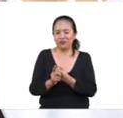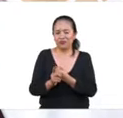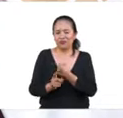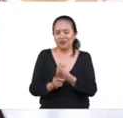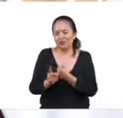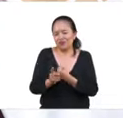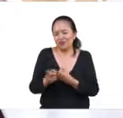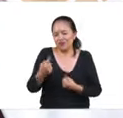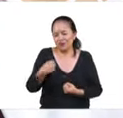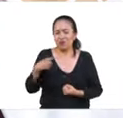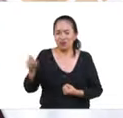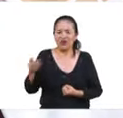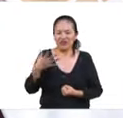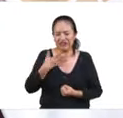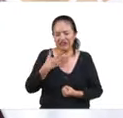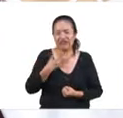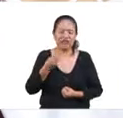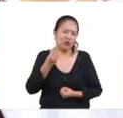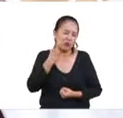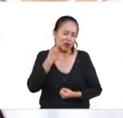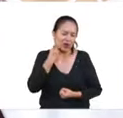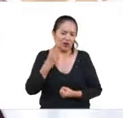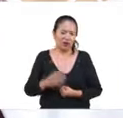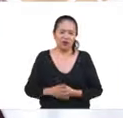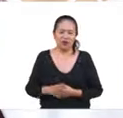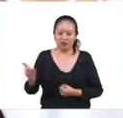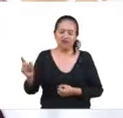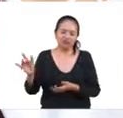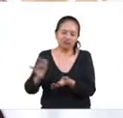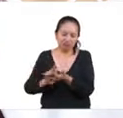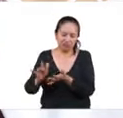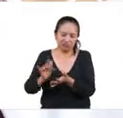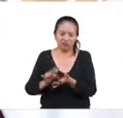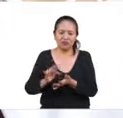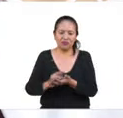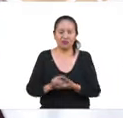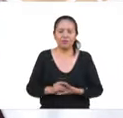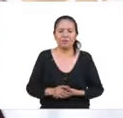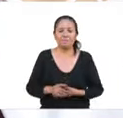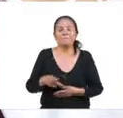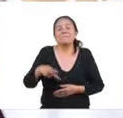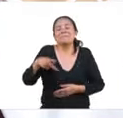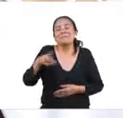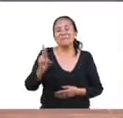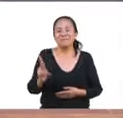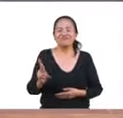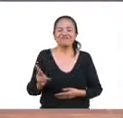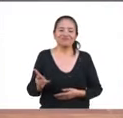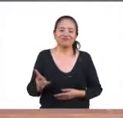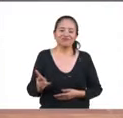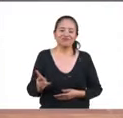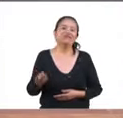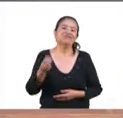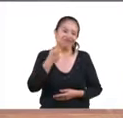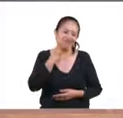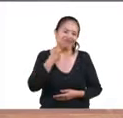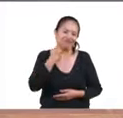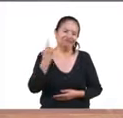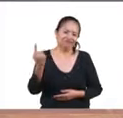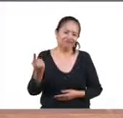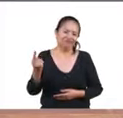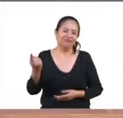esté mal que no tengan abogados, pues para eso son los abogados, ¿no? Que apoyen a las familias. Pero sí es importante pues que se establezca